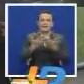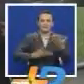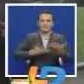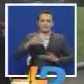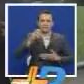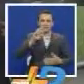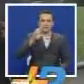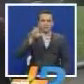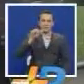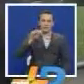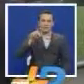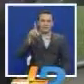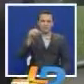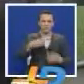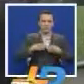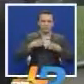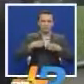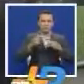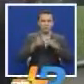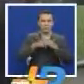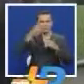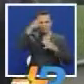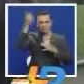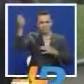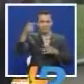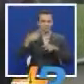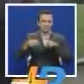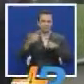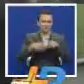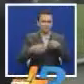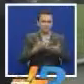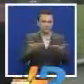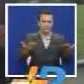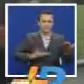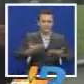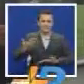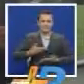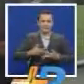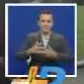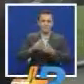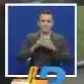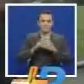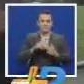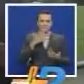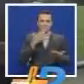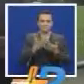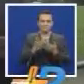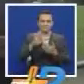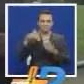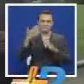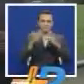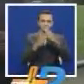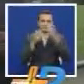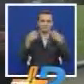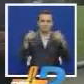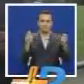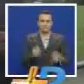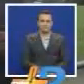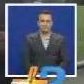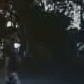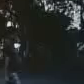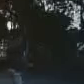Marmolejo, la mejor tienda de trajes exclusivos para grados, bodas, matrimonios y para eventos especiales. Después de comerciales.